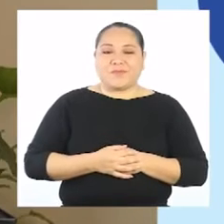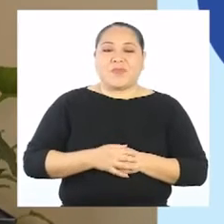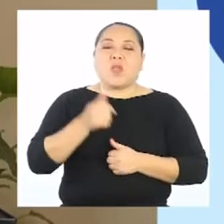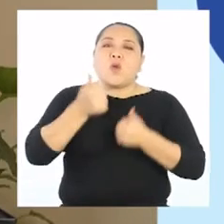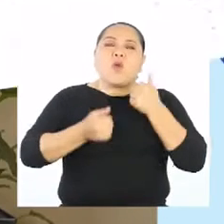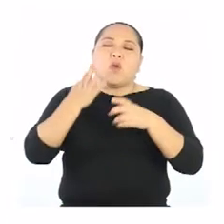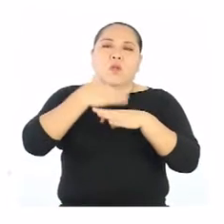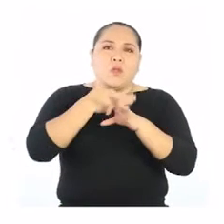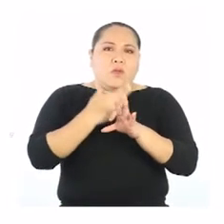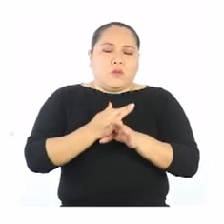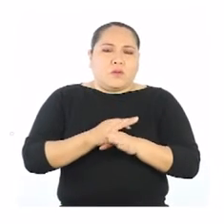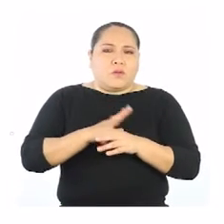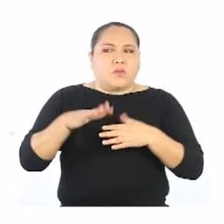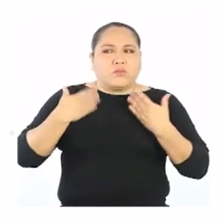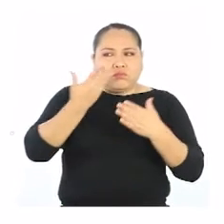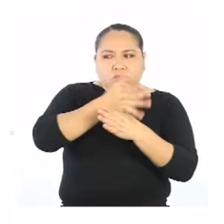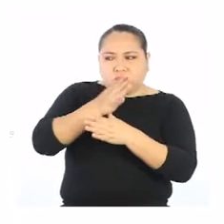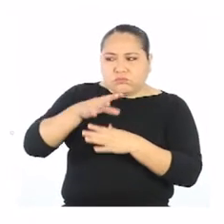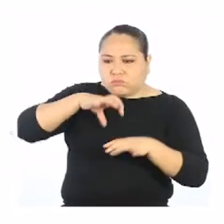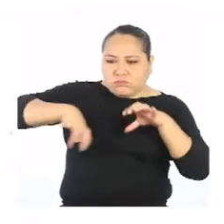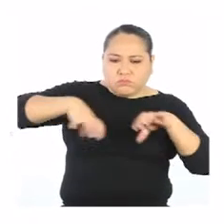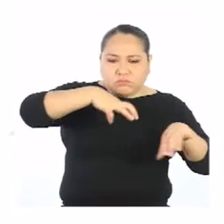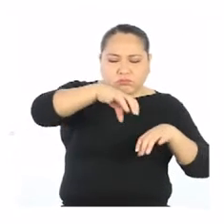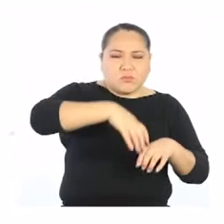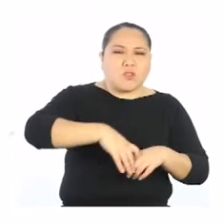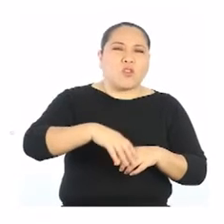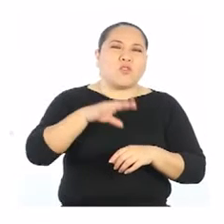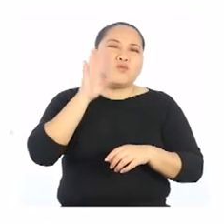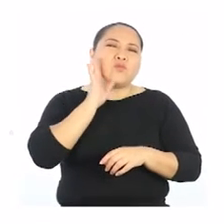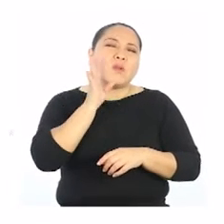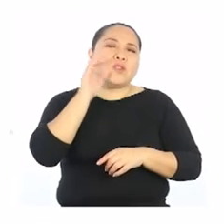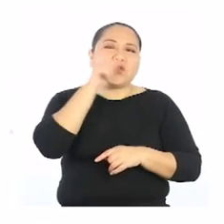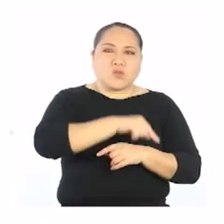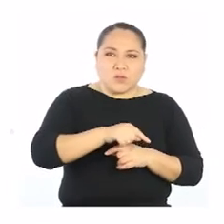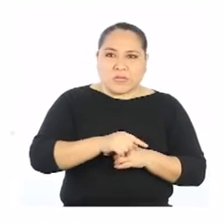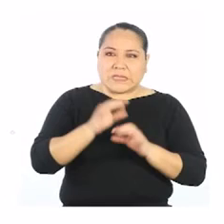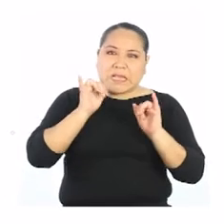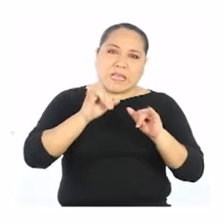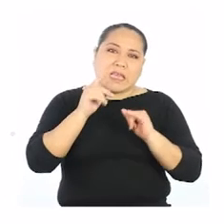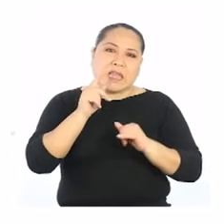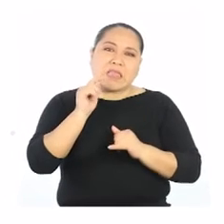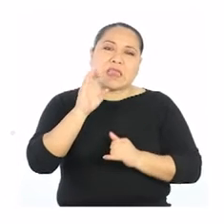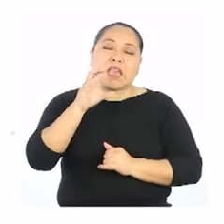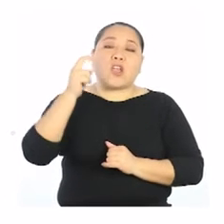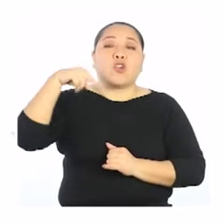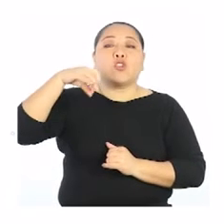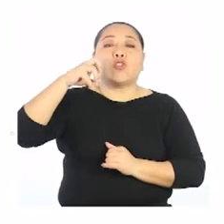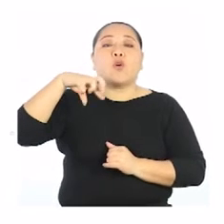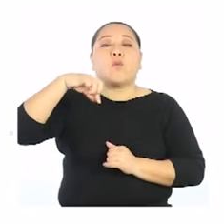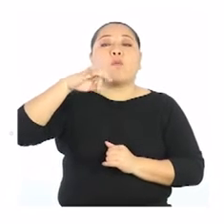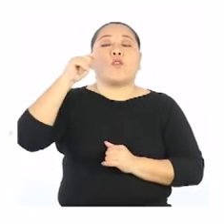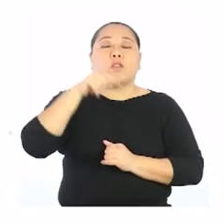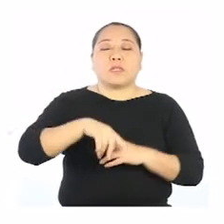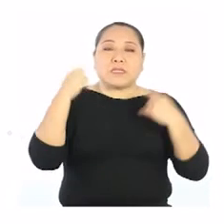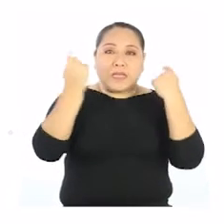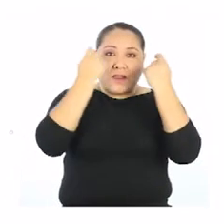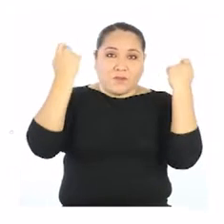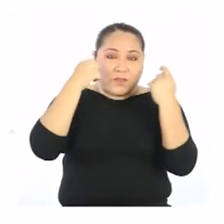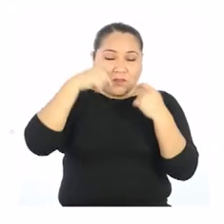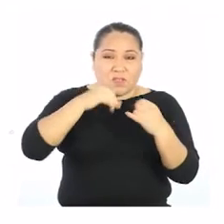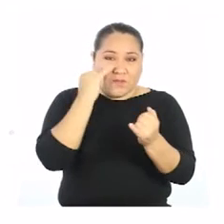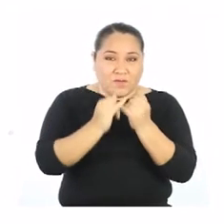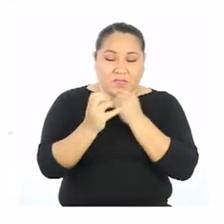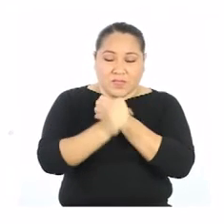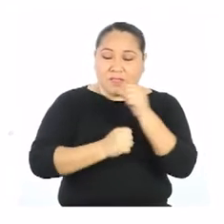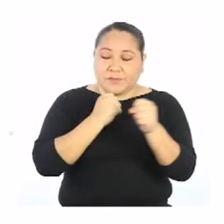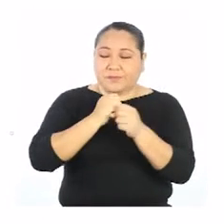sí. ¿De qué manera podríamos disminuir los efectos de los residuos provenientes del tecnopor durante las festividades de fin de año en